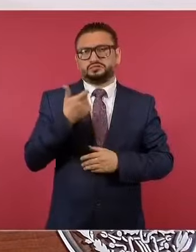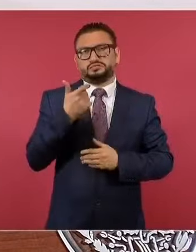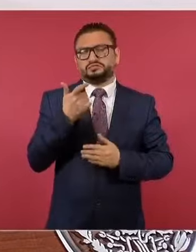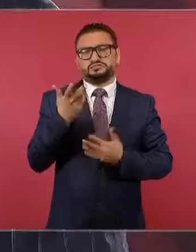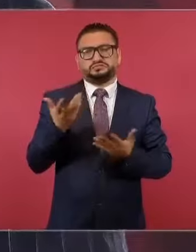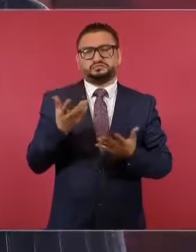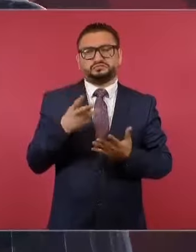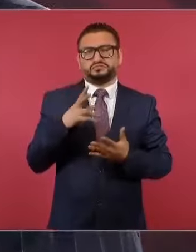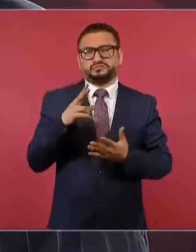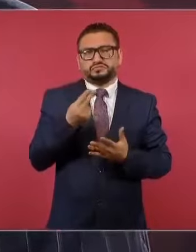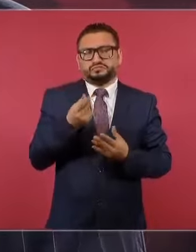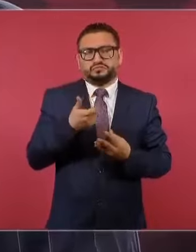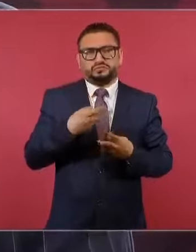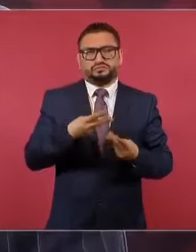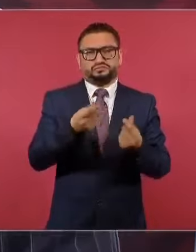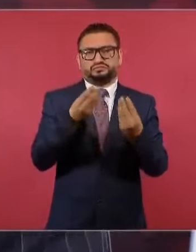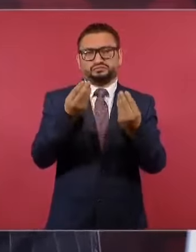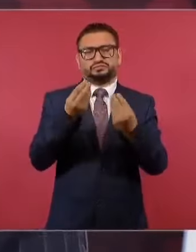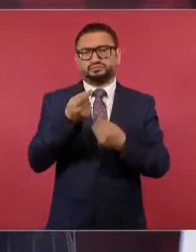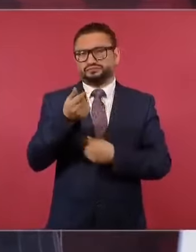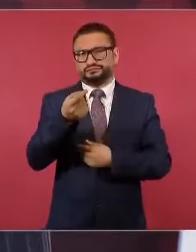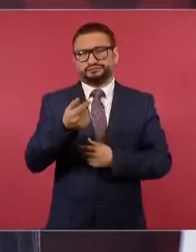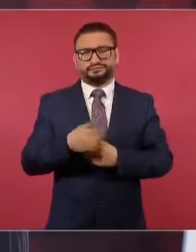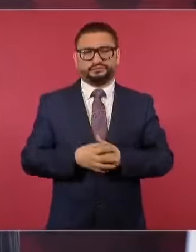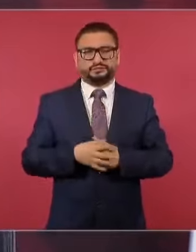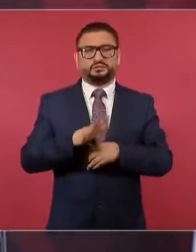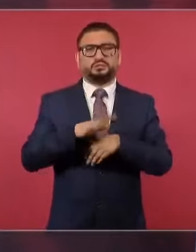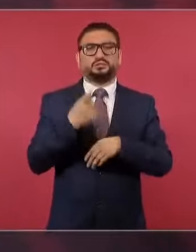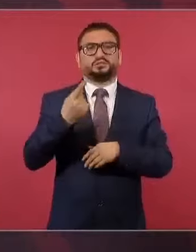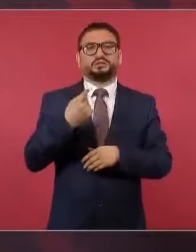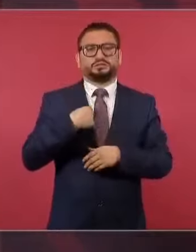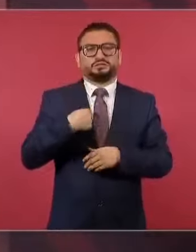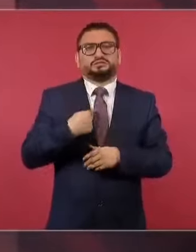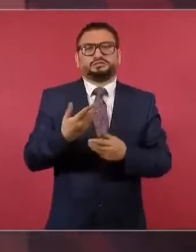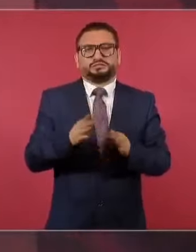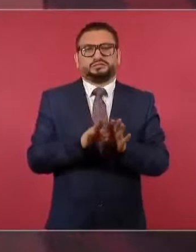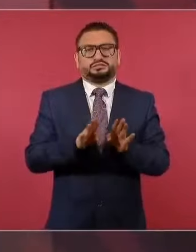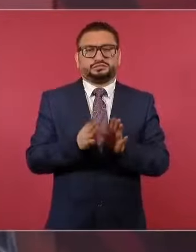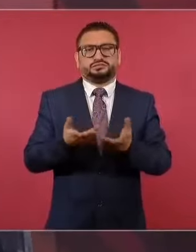prácticamente nada, muy poco, porque ni modo que voy a andar